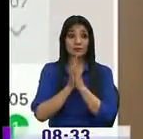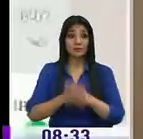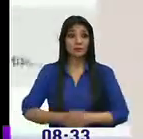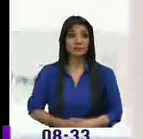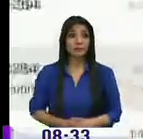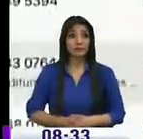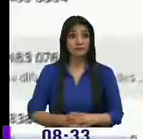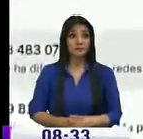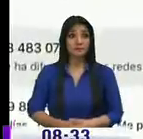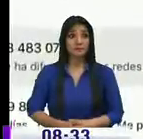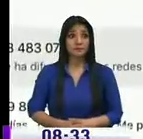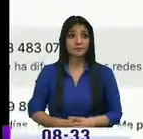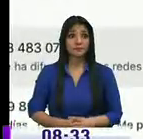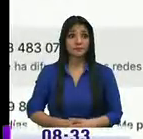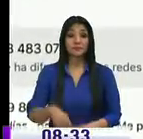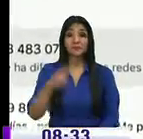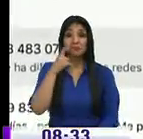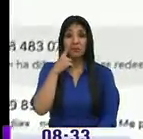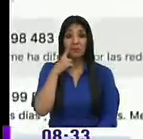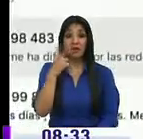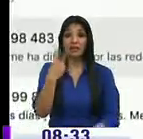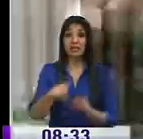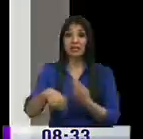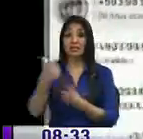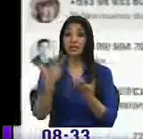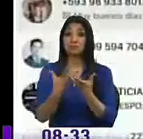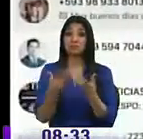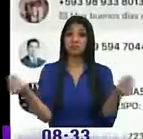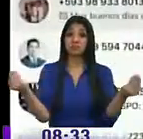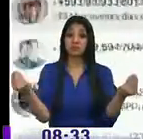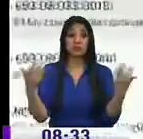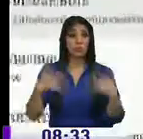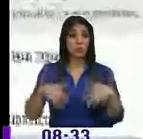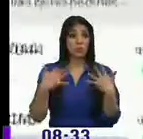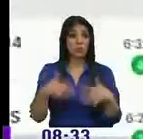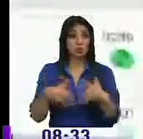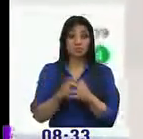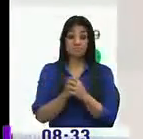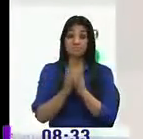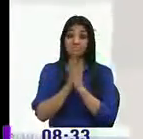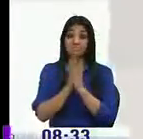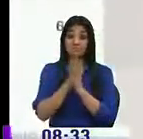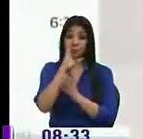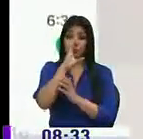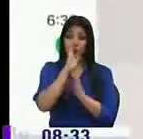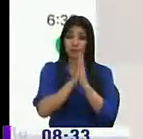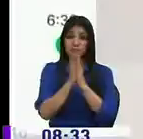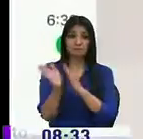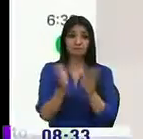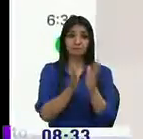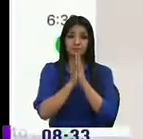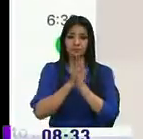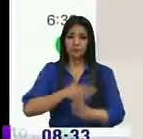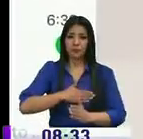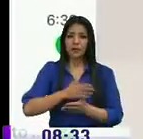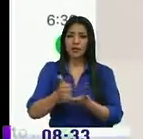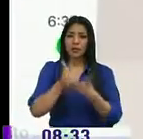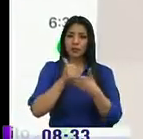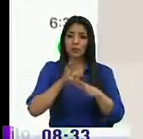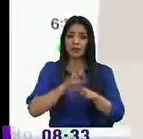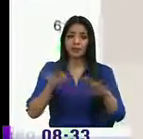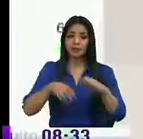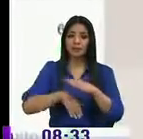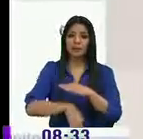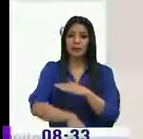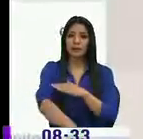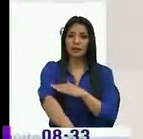aparecido. Es ella. Qué terrible para un padre es cuando los hijos desaparecen así y no tenemos signos de vida. Buenos días. Quería pedirles, por favor, que se pueden ayudar con la limpieza del